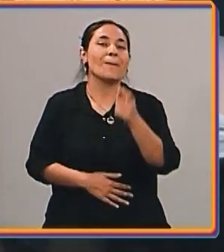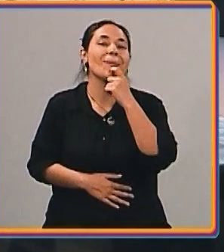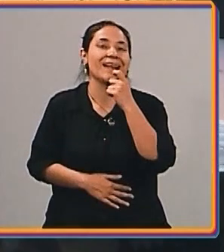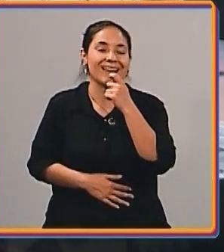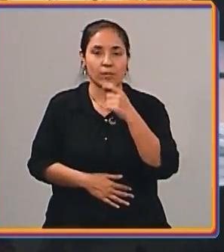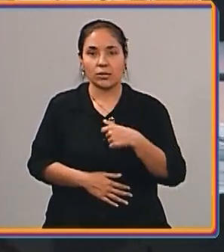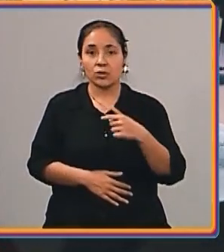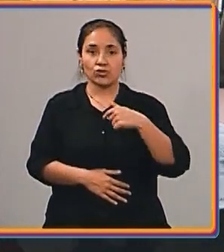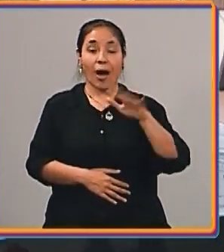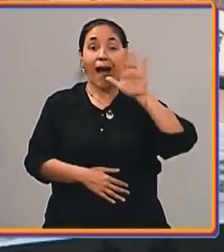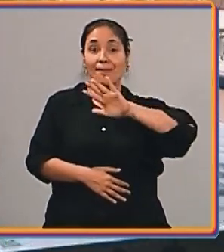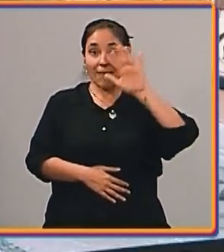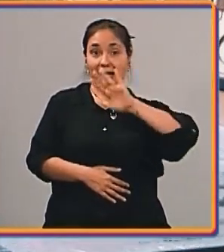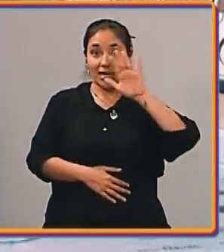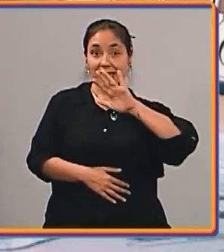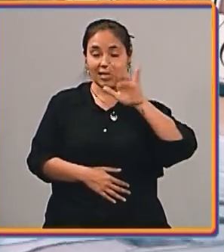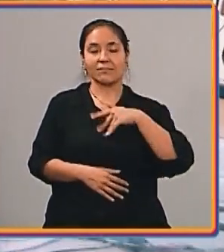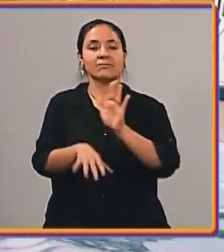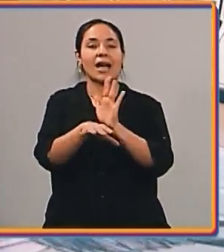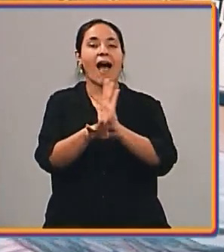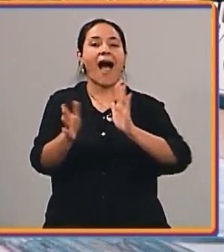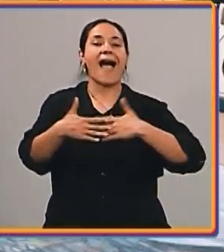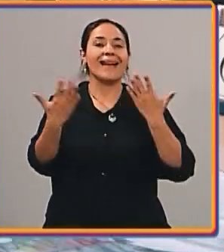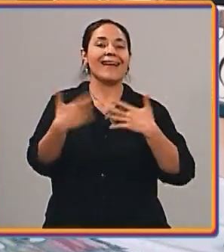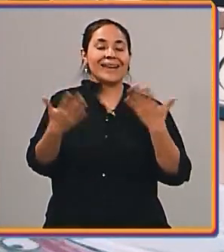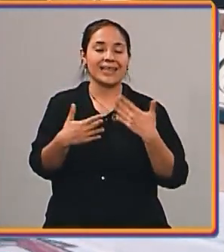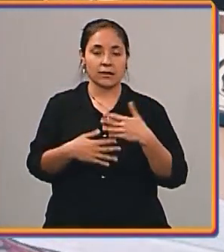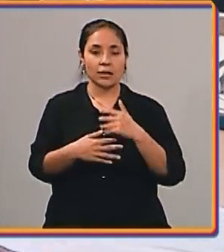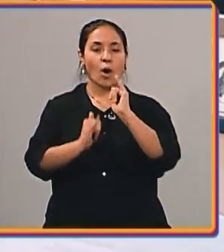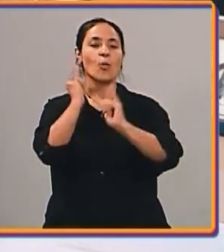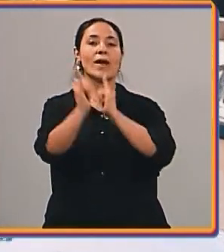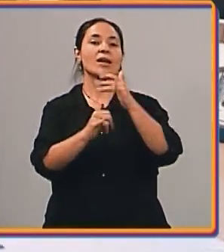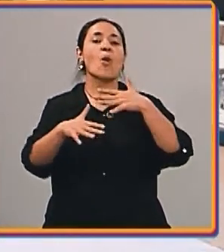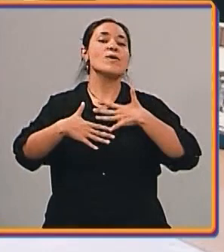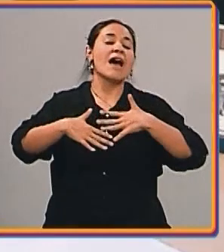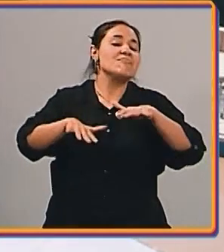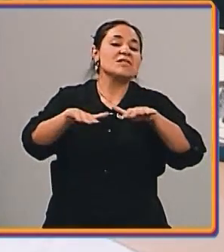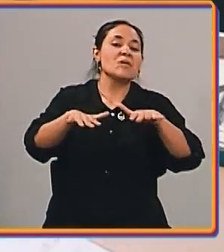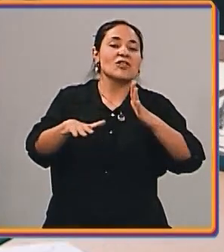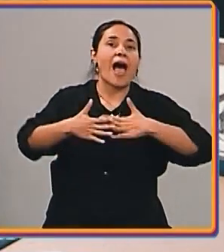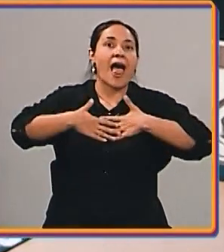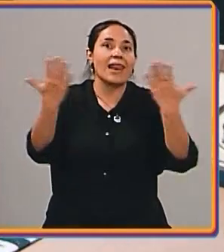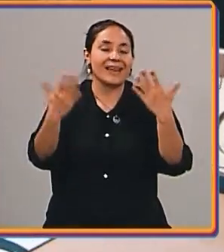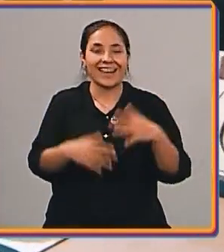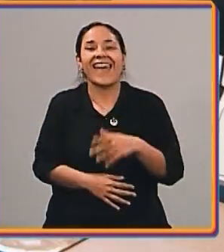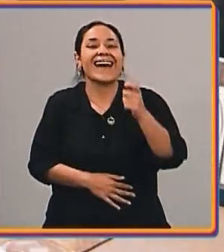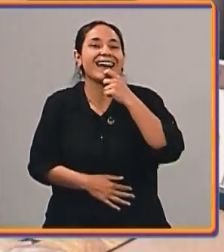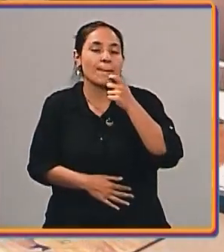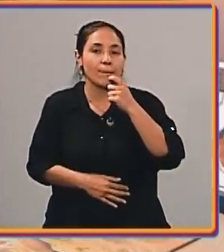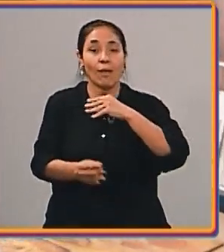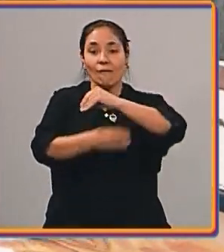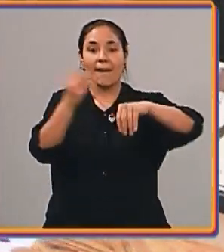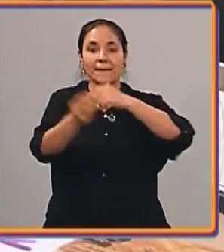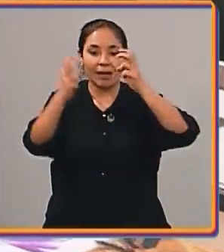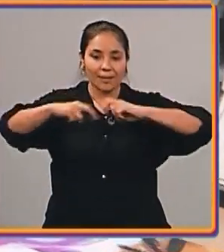Por ejemplo, si caigo en la zona amarilla, que hace referencia a la alegría, diré en voz alta alguna situación que me ponga alegre. Por ejemplo, jugar